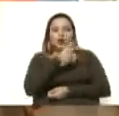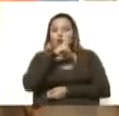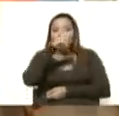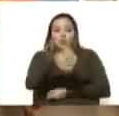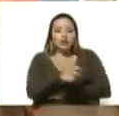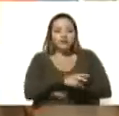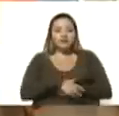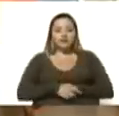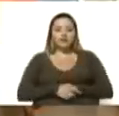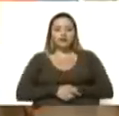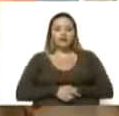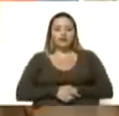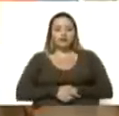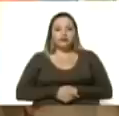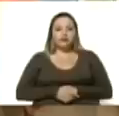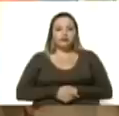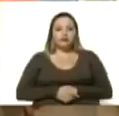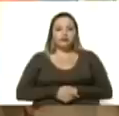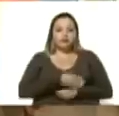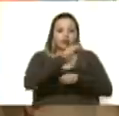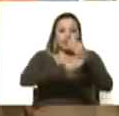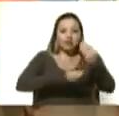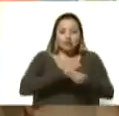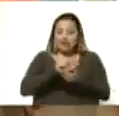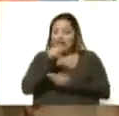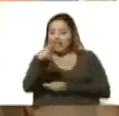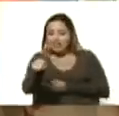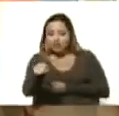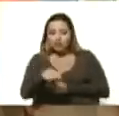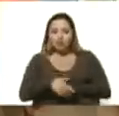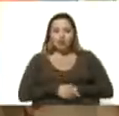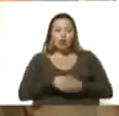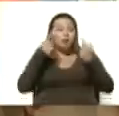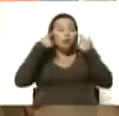crimen, convertir esto en una